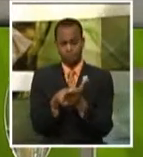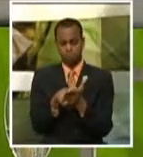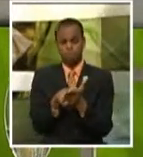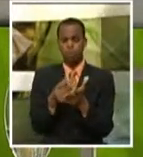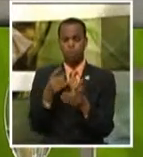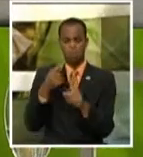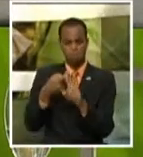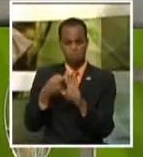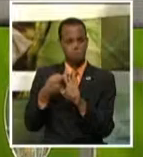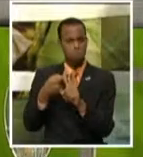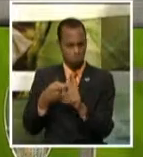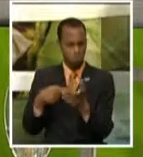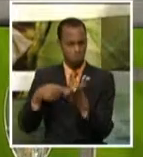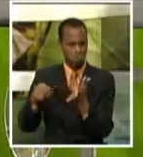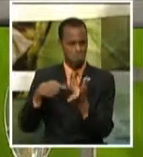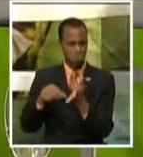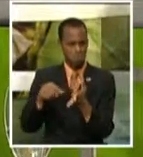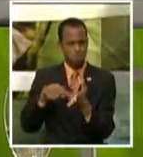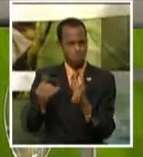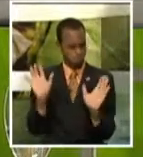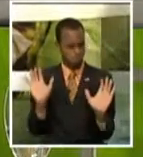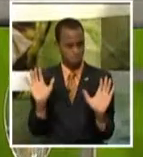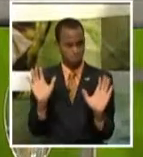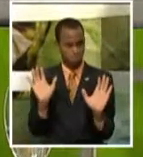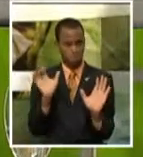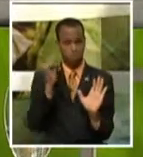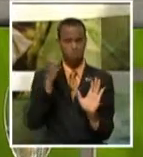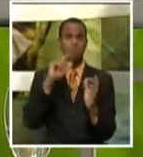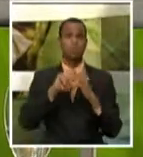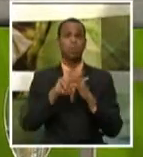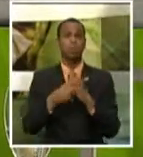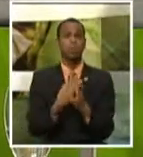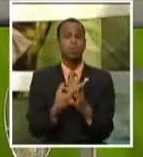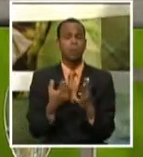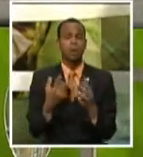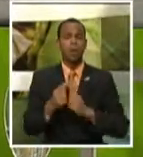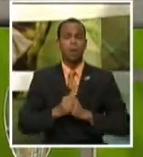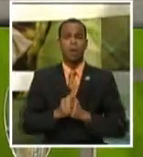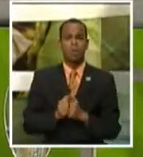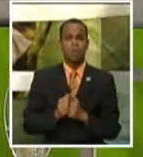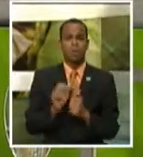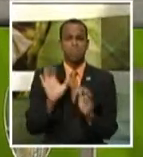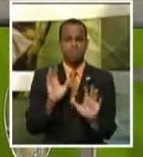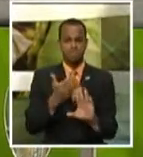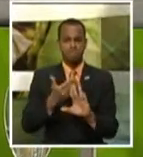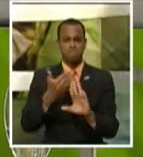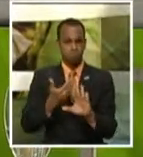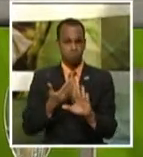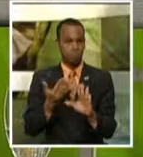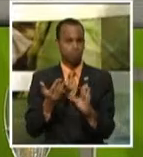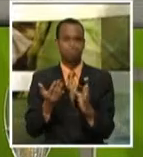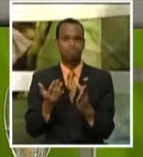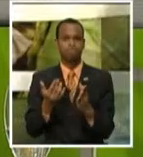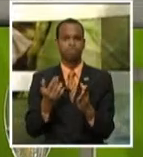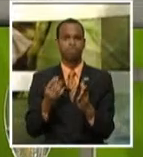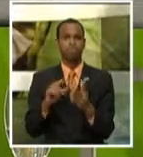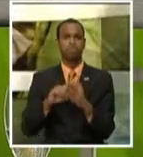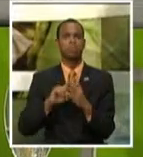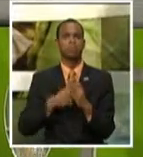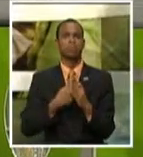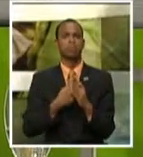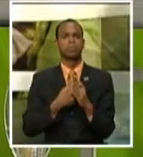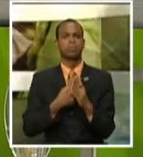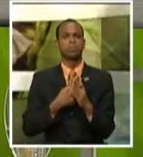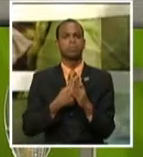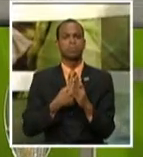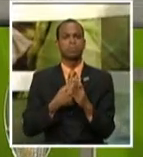y con un cierto acompañamiento. De inmediato, antes que de nada, vamos a